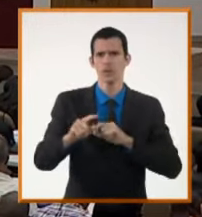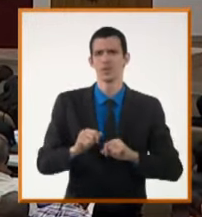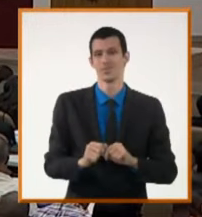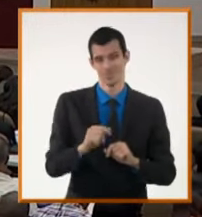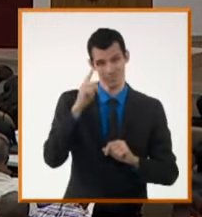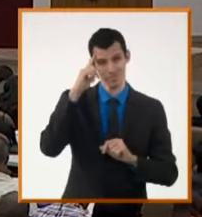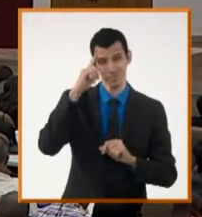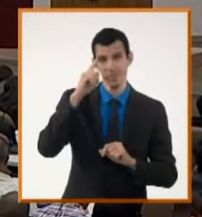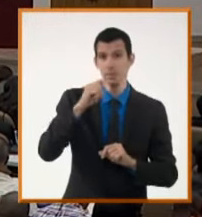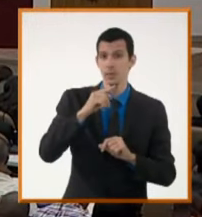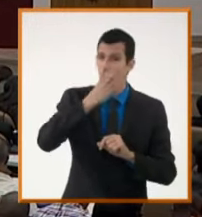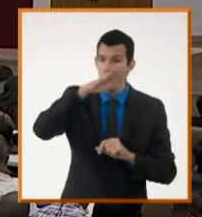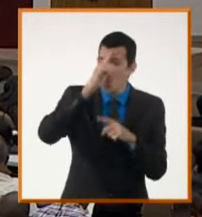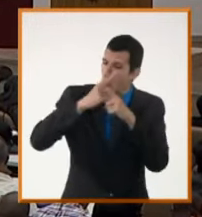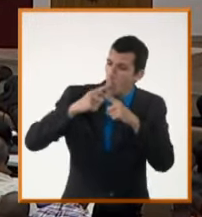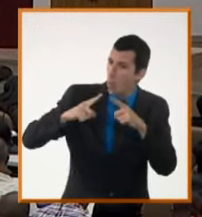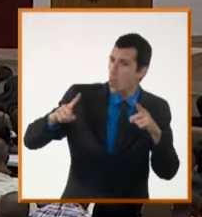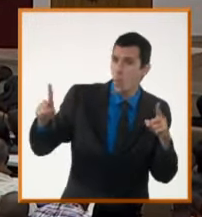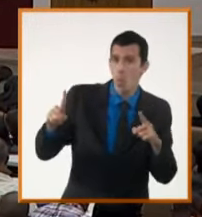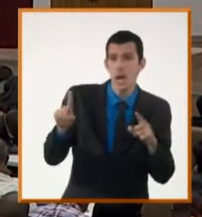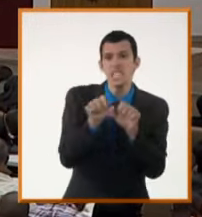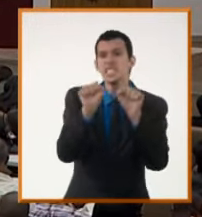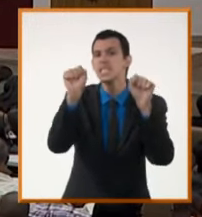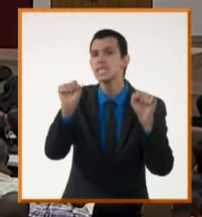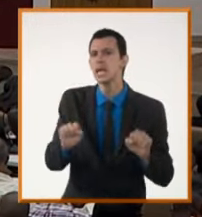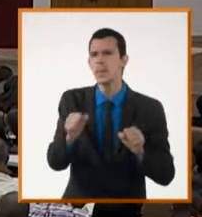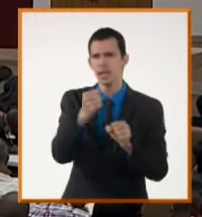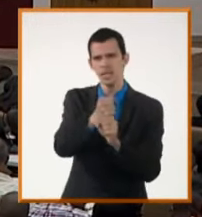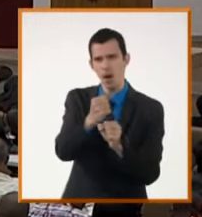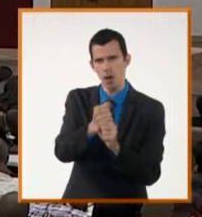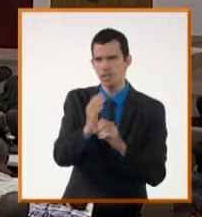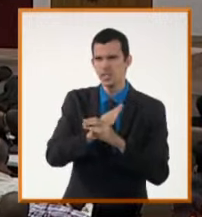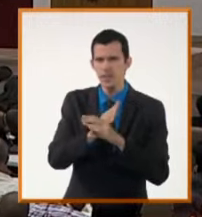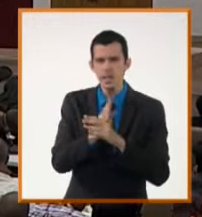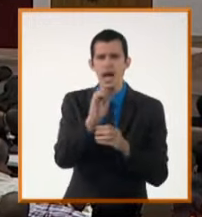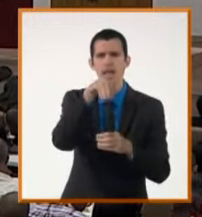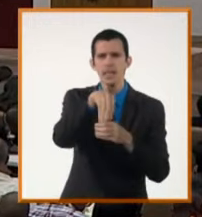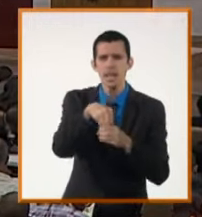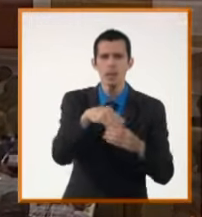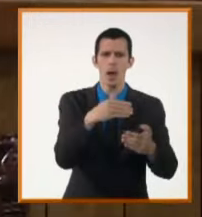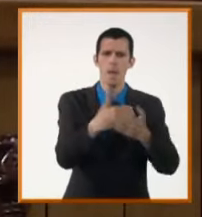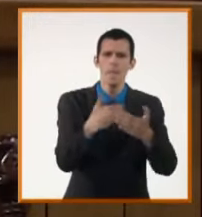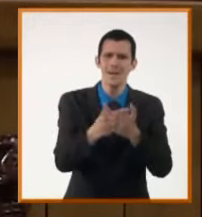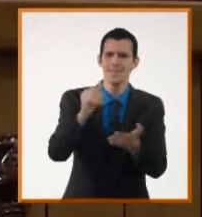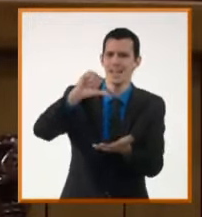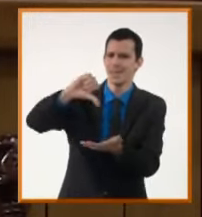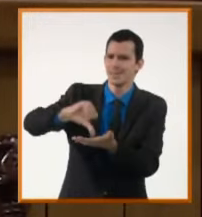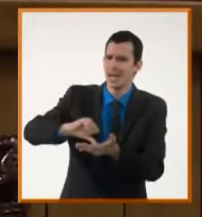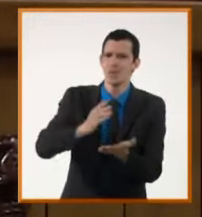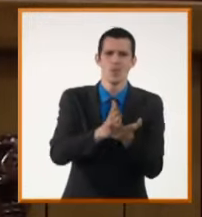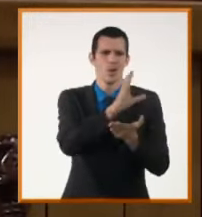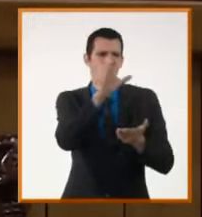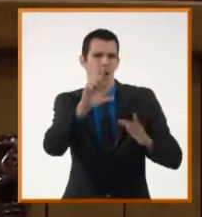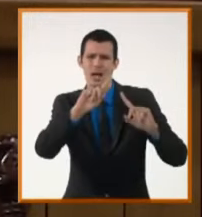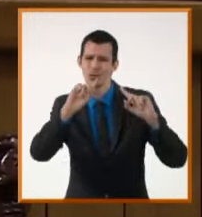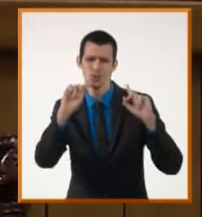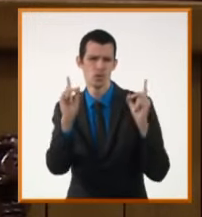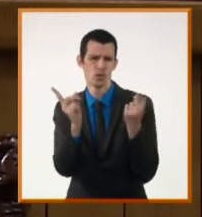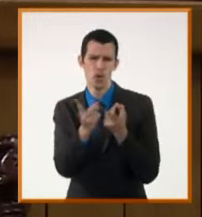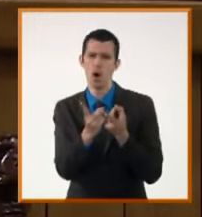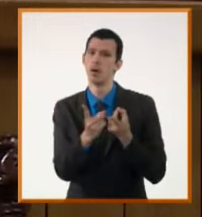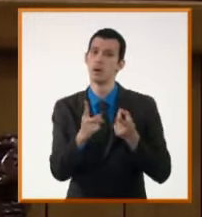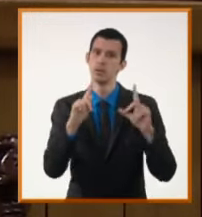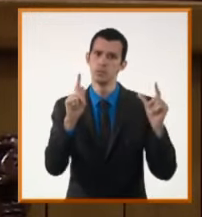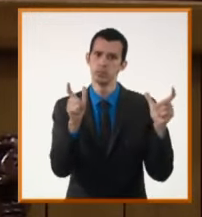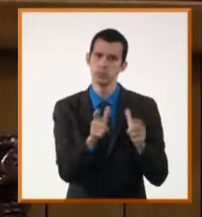niveles, empezando por nosotros mismos. Y cuando no, cogemos por la videoconferencia de todo el mundo.